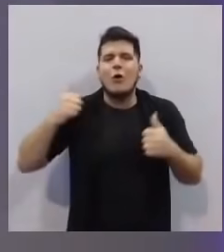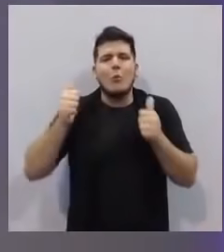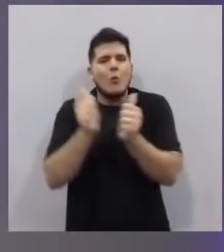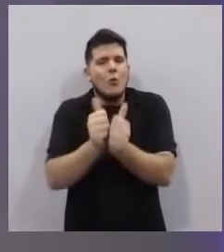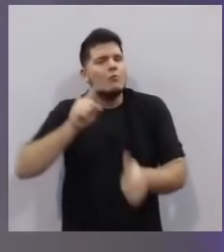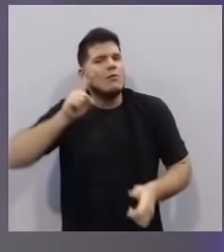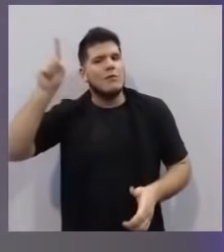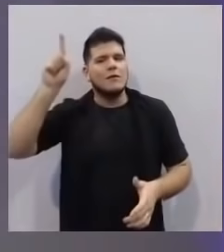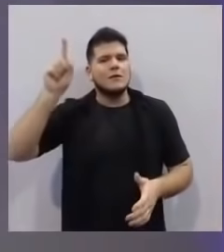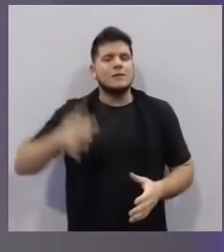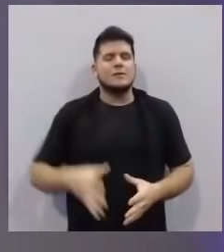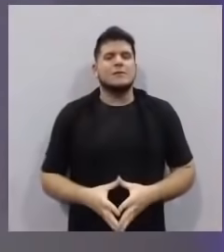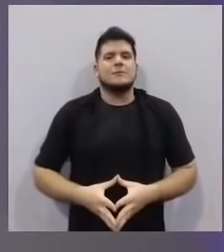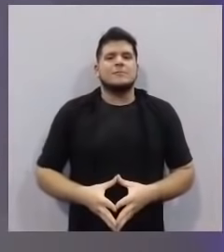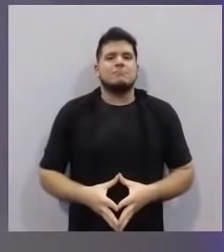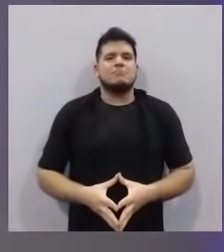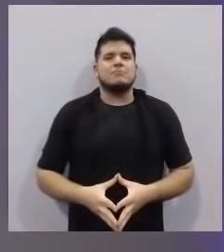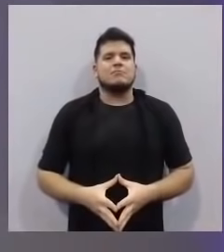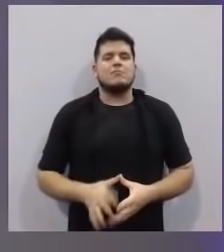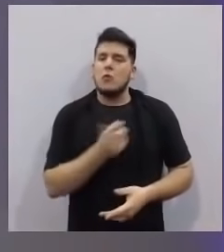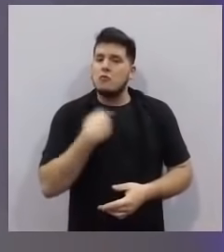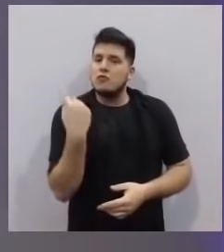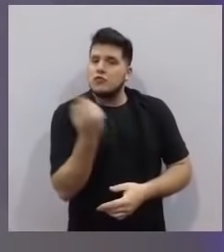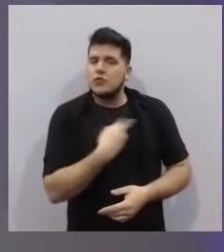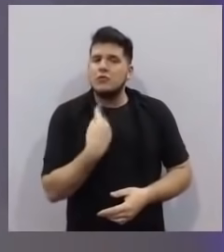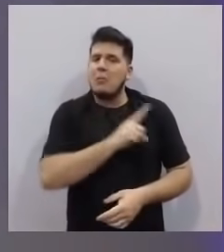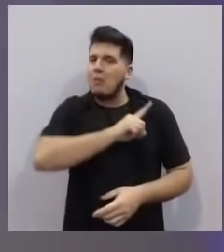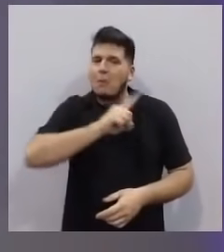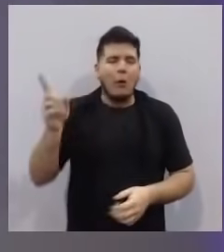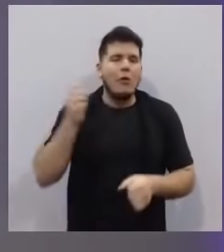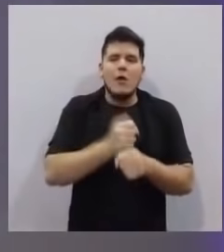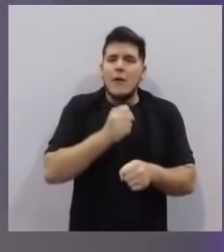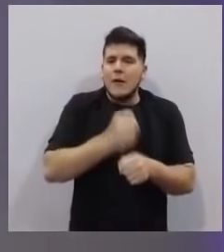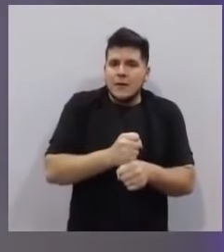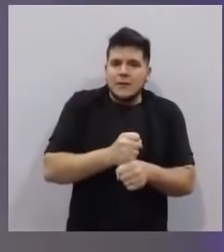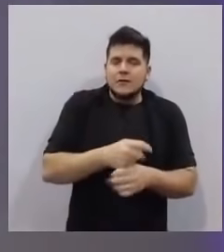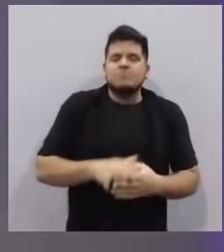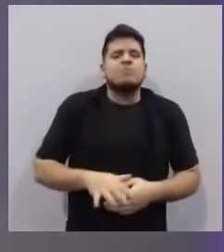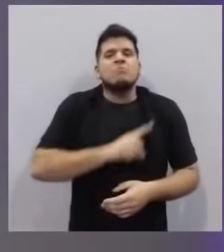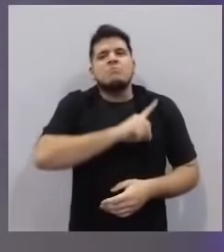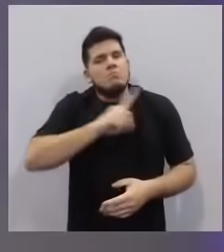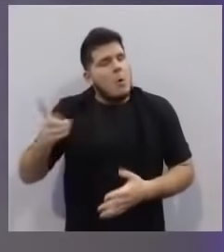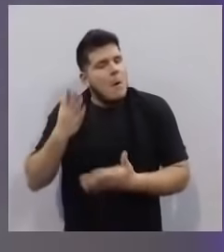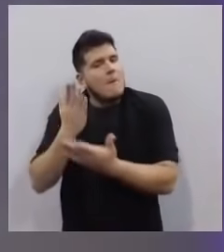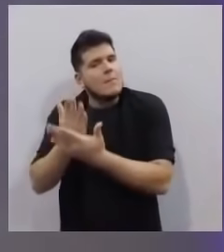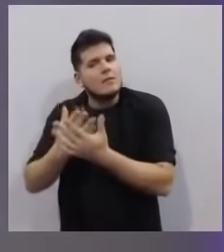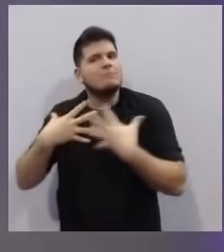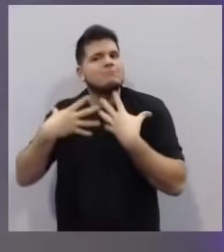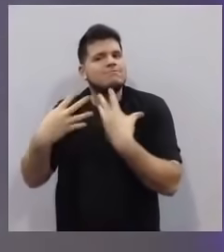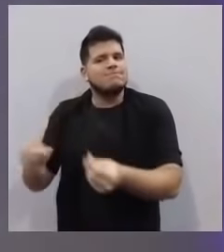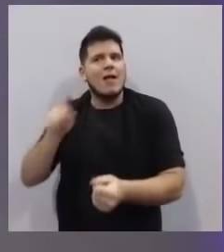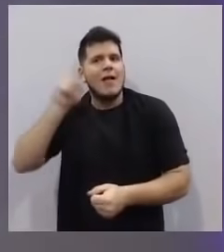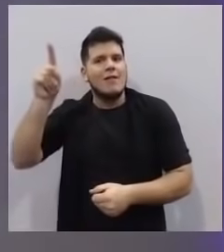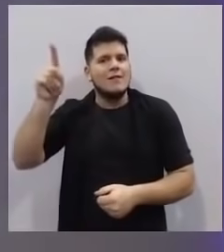si no lo haces estás peleando con tus propias fuerzas muchas cosas y cosa